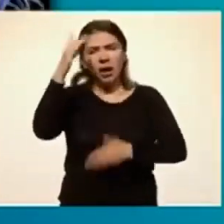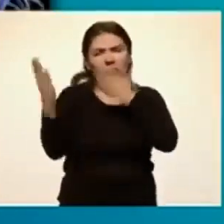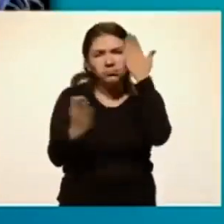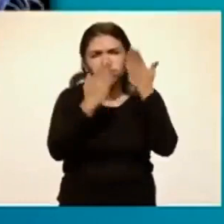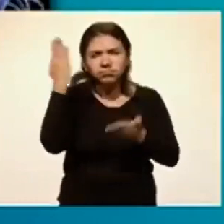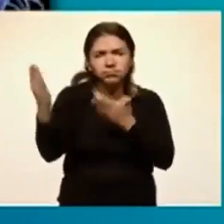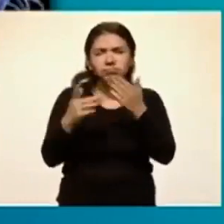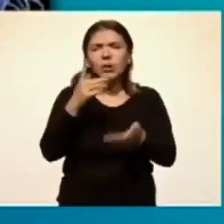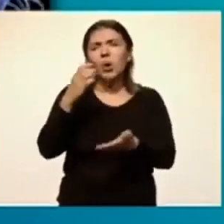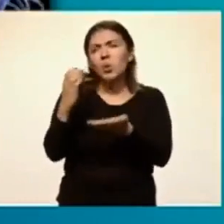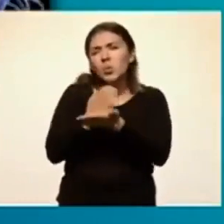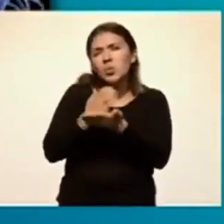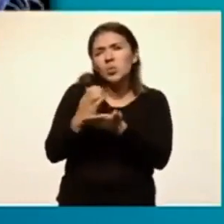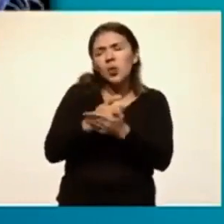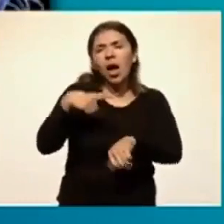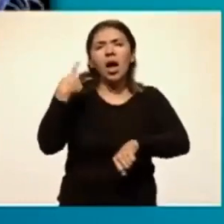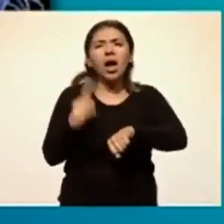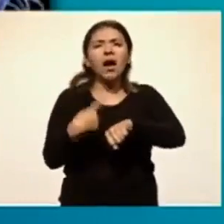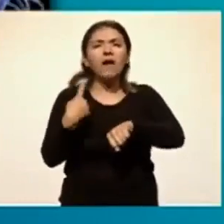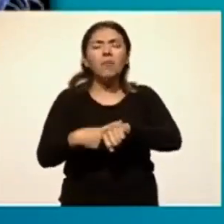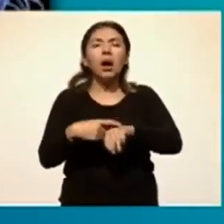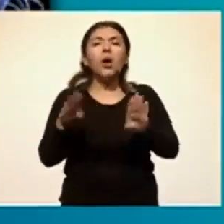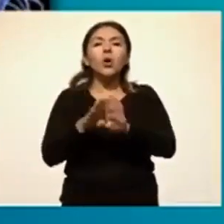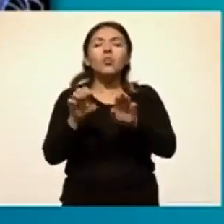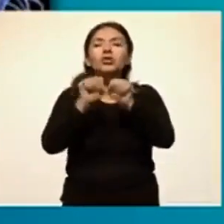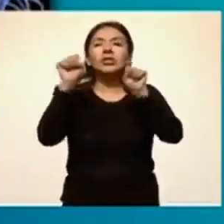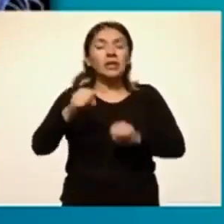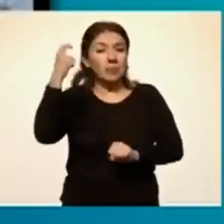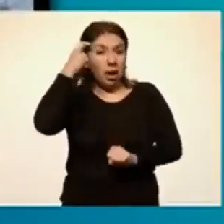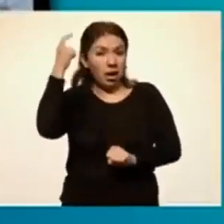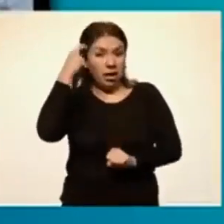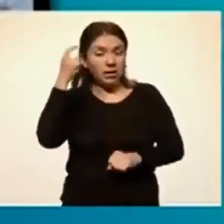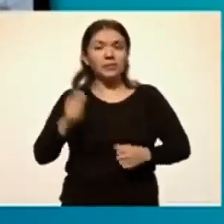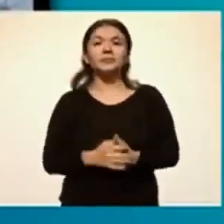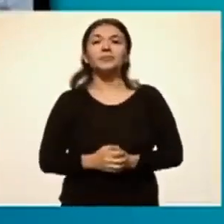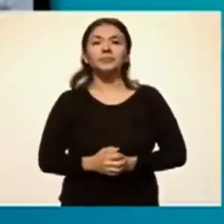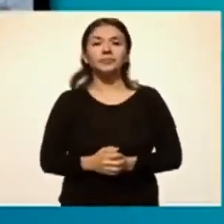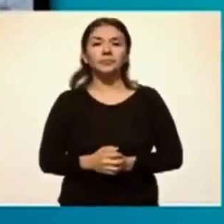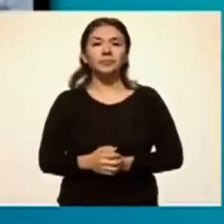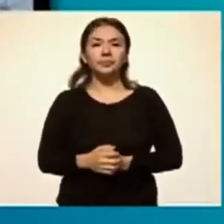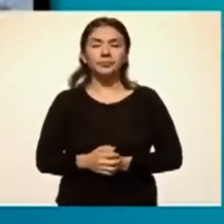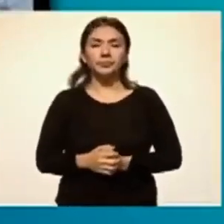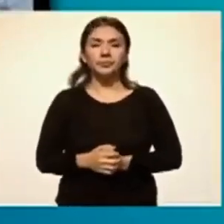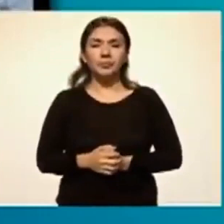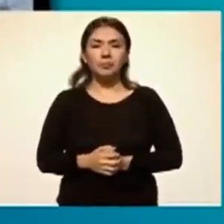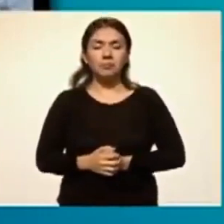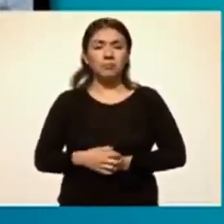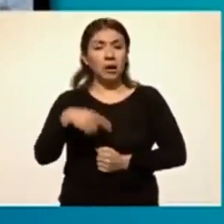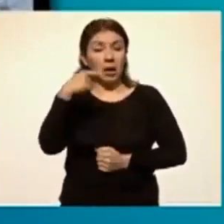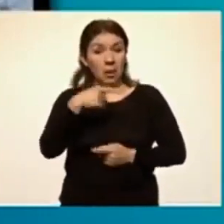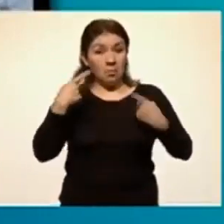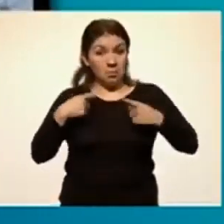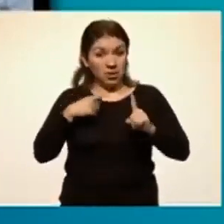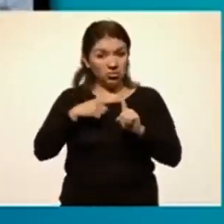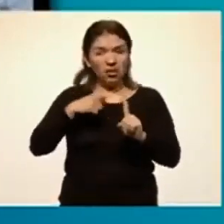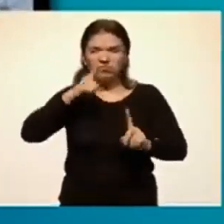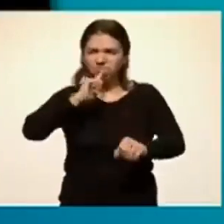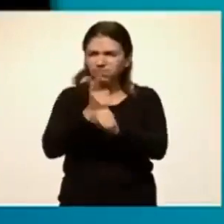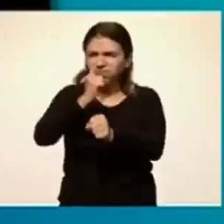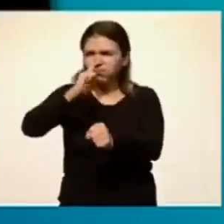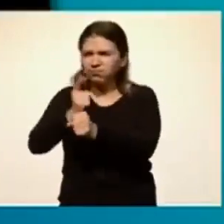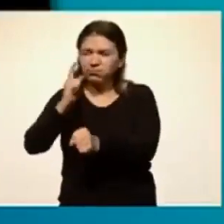y tratamiento de enfermedades del sistema nervioso. Por sus descubrimientos, la